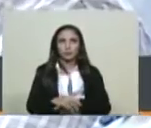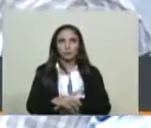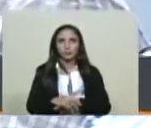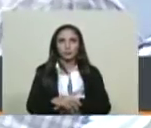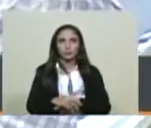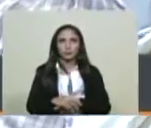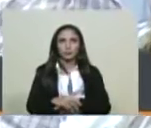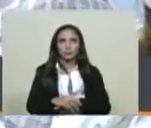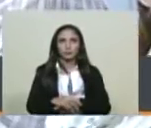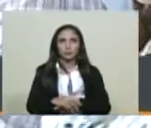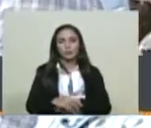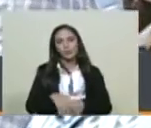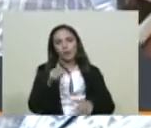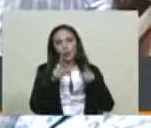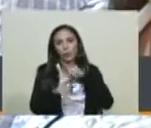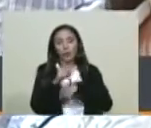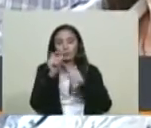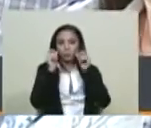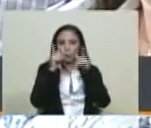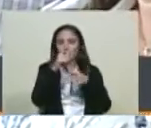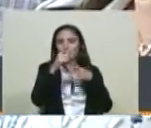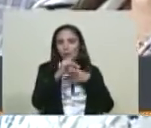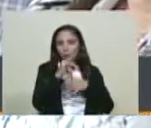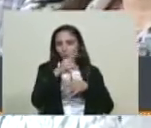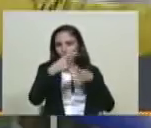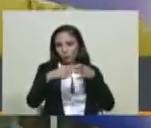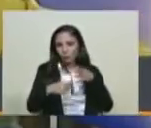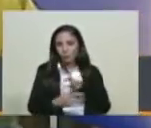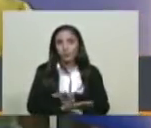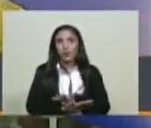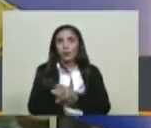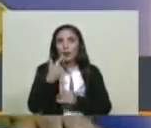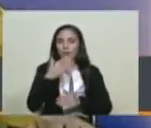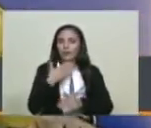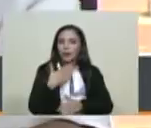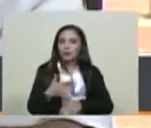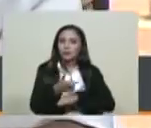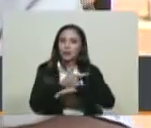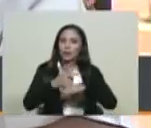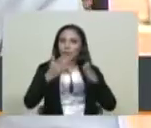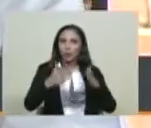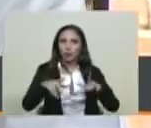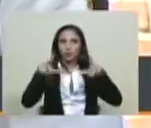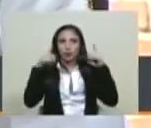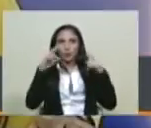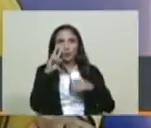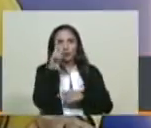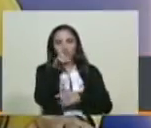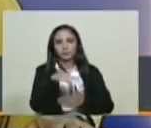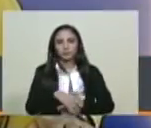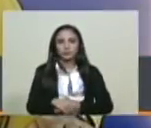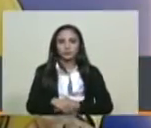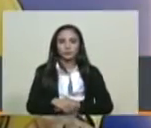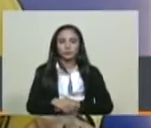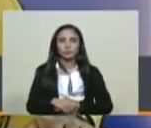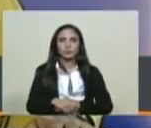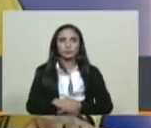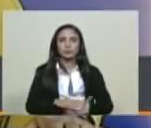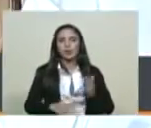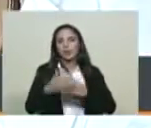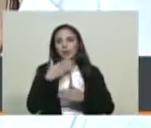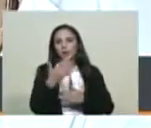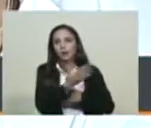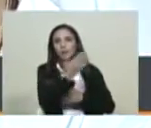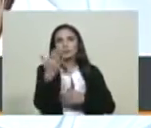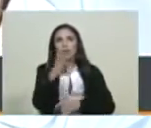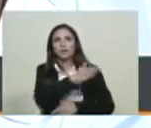Sorpresas que tenemos por ahí. Muchas gracias al gobernador de La Guaira, del estado Vargas. Gracias, médicas, directora del